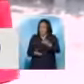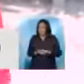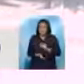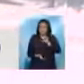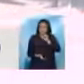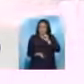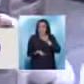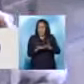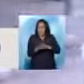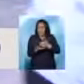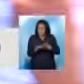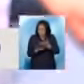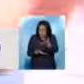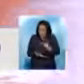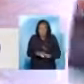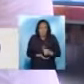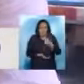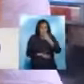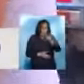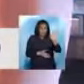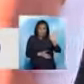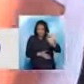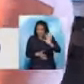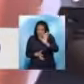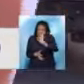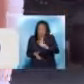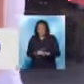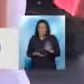apoyada. Aquí vemos...